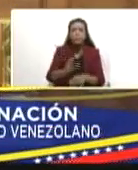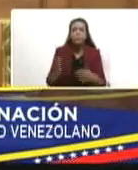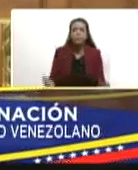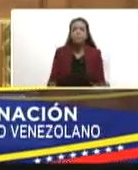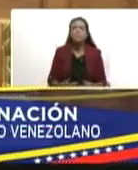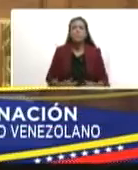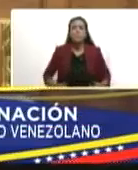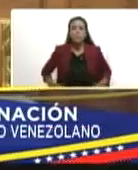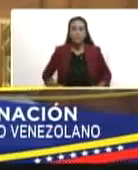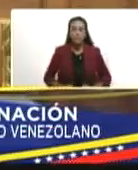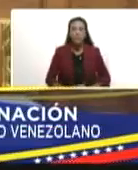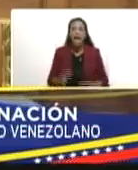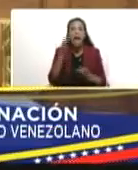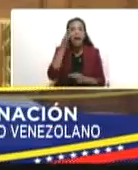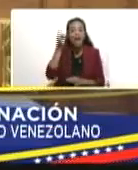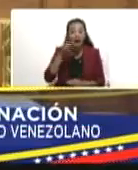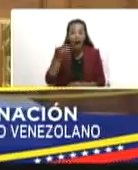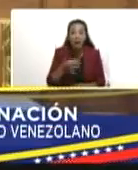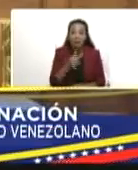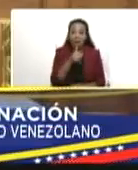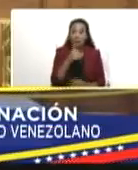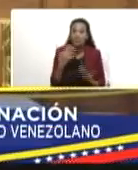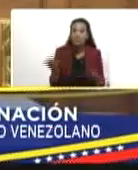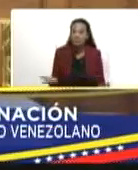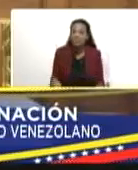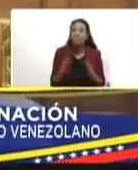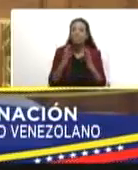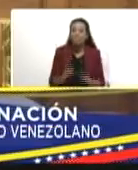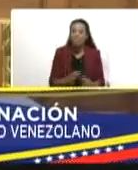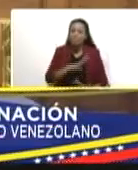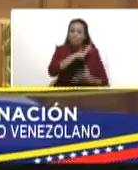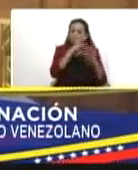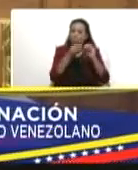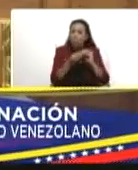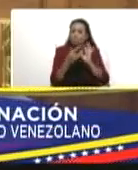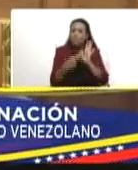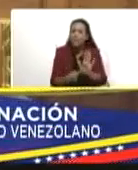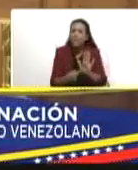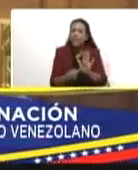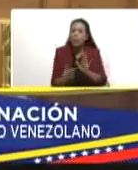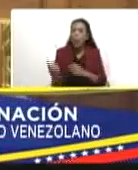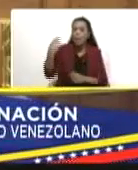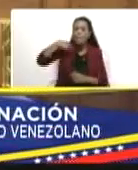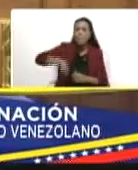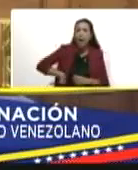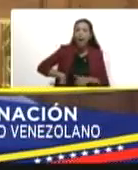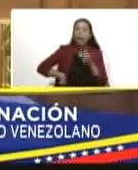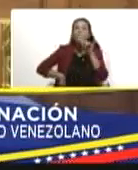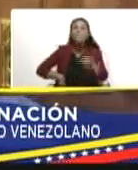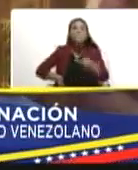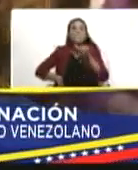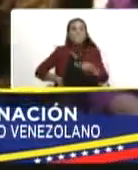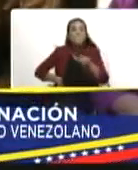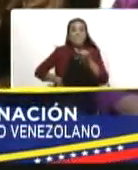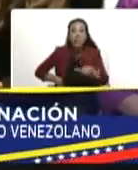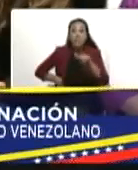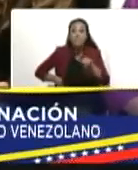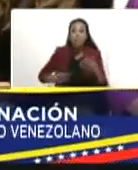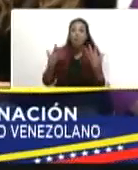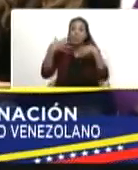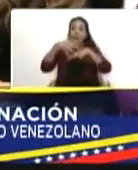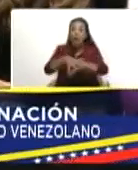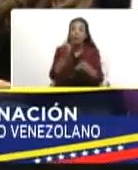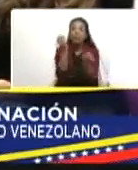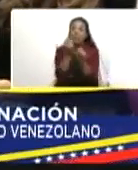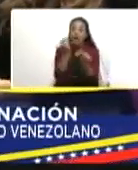objetiva Real de el ingreso mínimo integral de